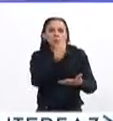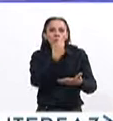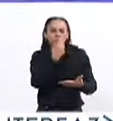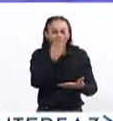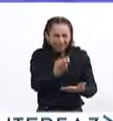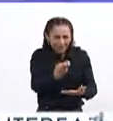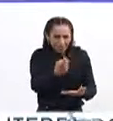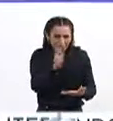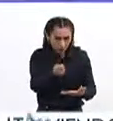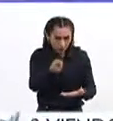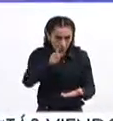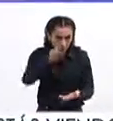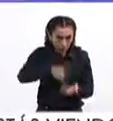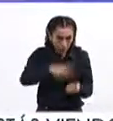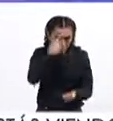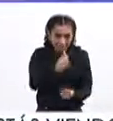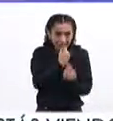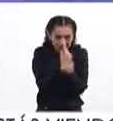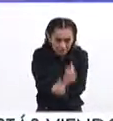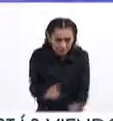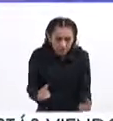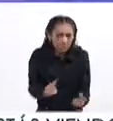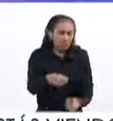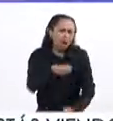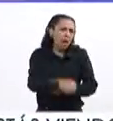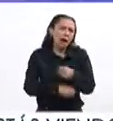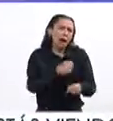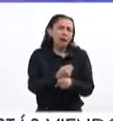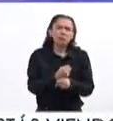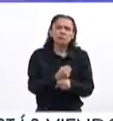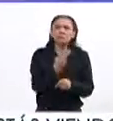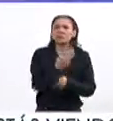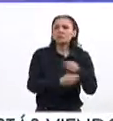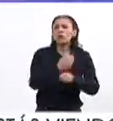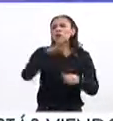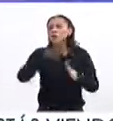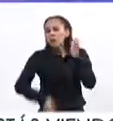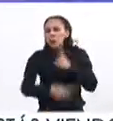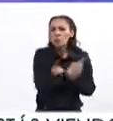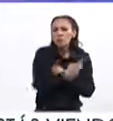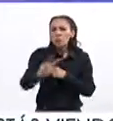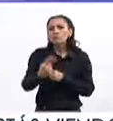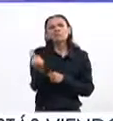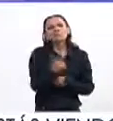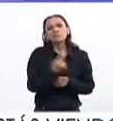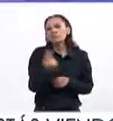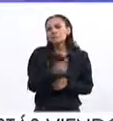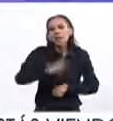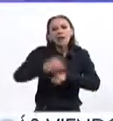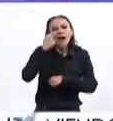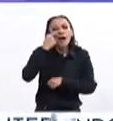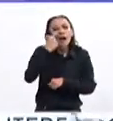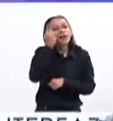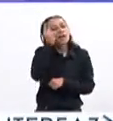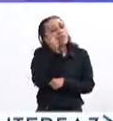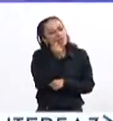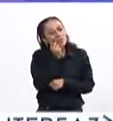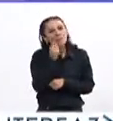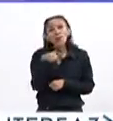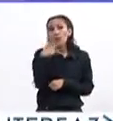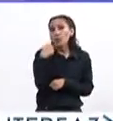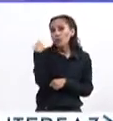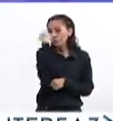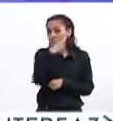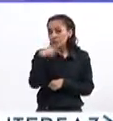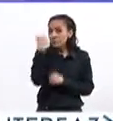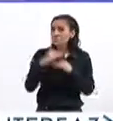que queremos. Un niño en una edad, ¿no? De menor a 3 años, pues claro. Necesita dormir, por ejemplo, claro. Más de 12 horas, ¿no?